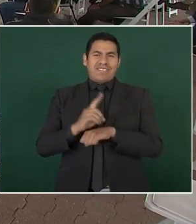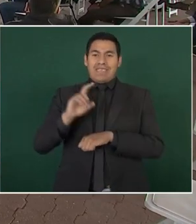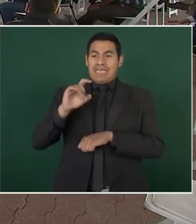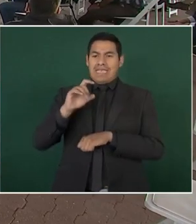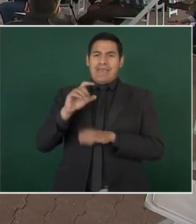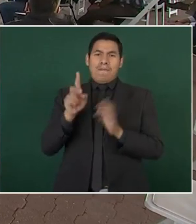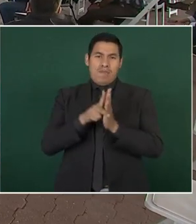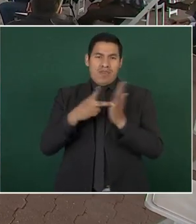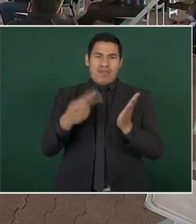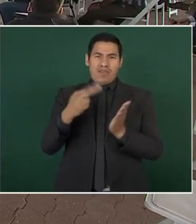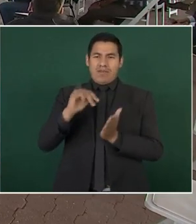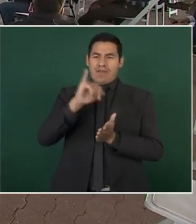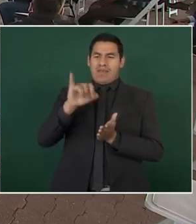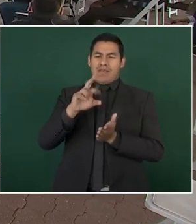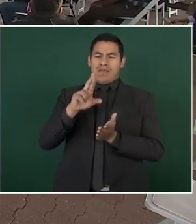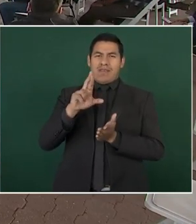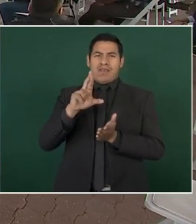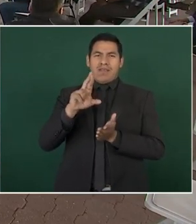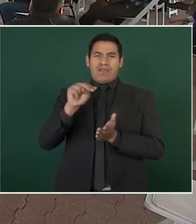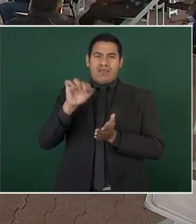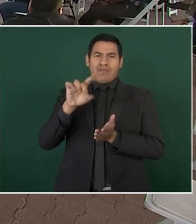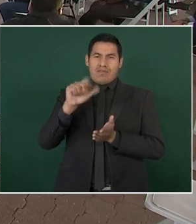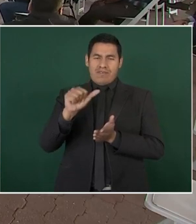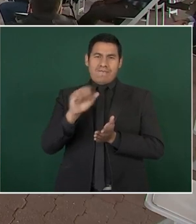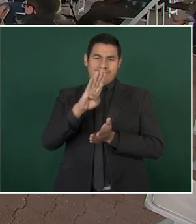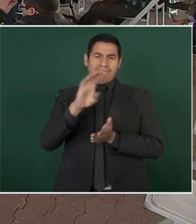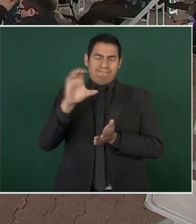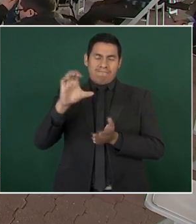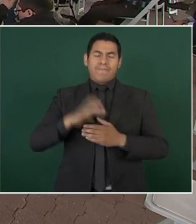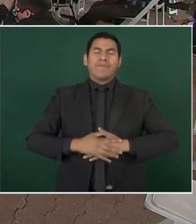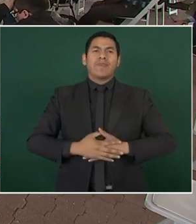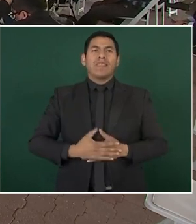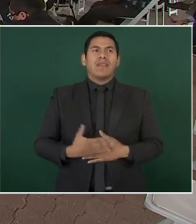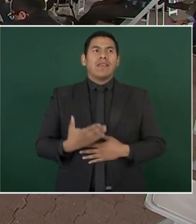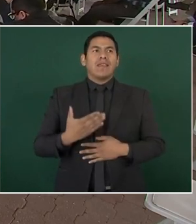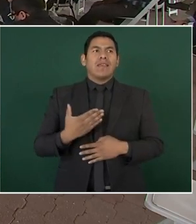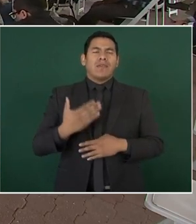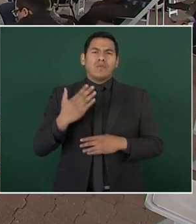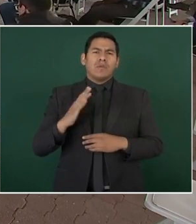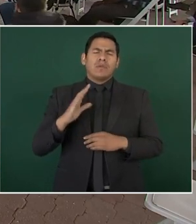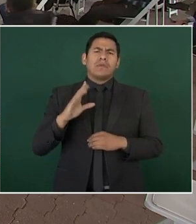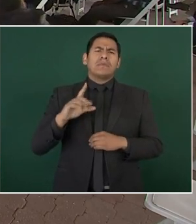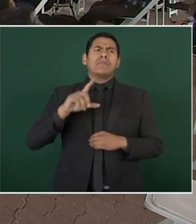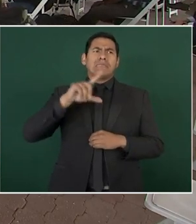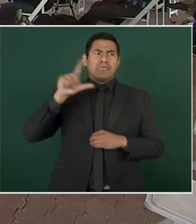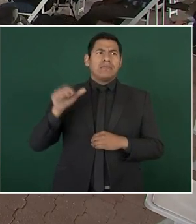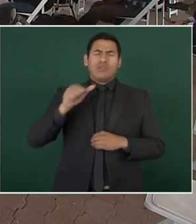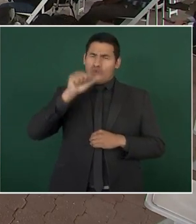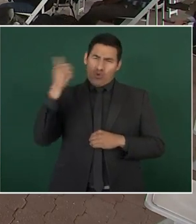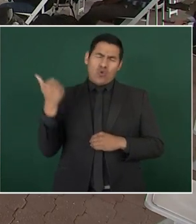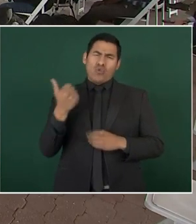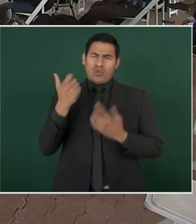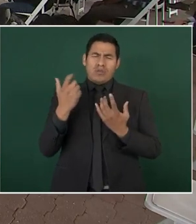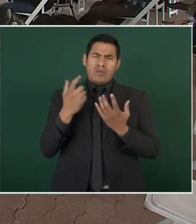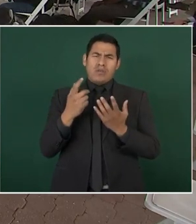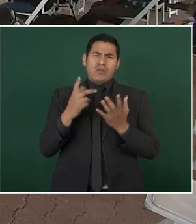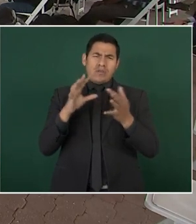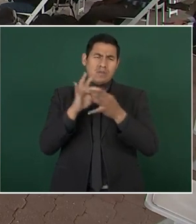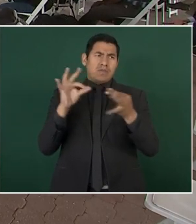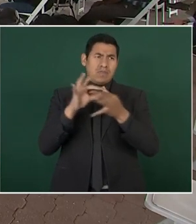California. Presidente, bueno, en otro momento nos platica por qué en ese momento no matan al general